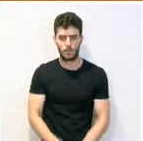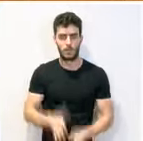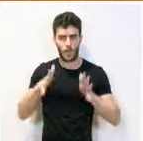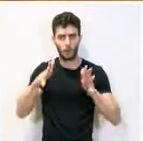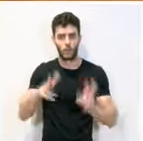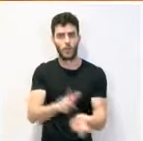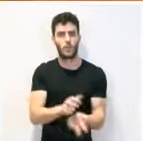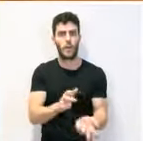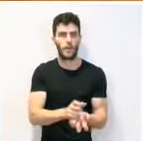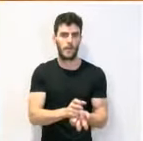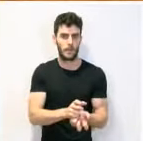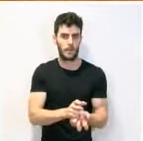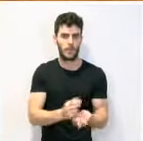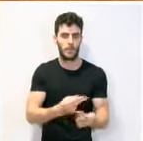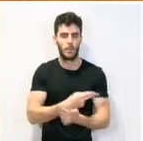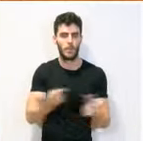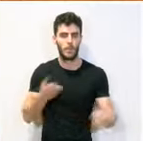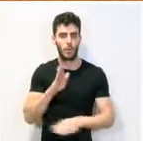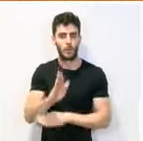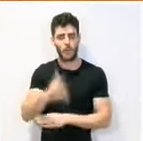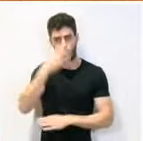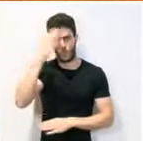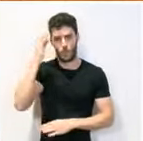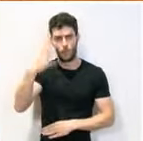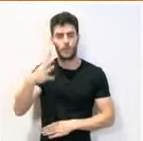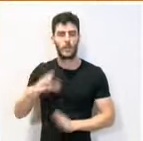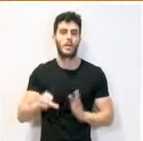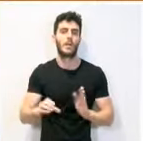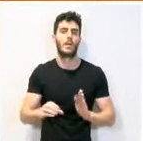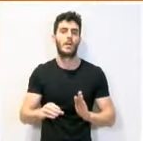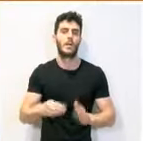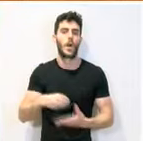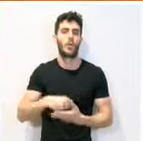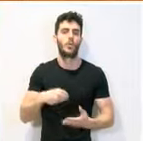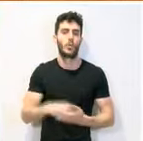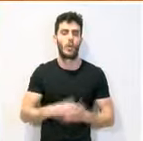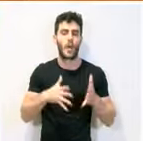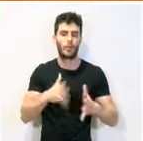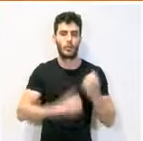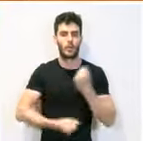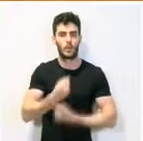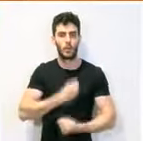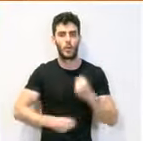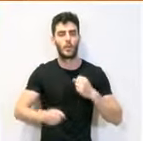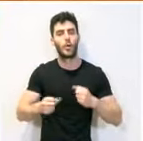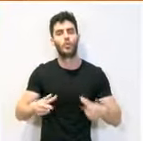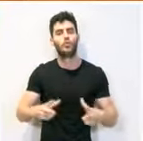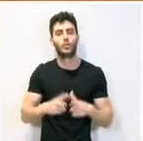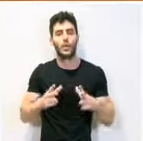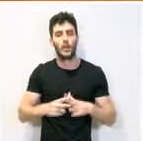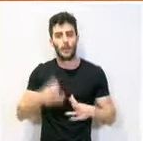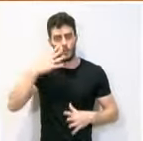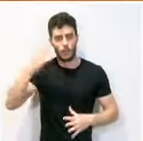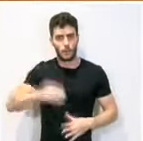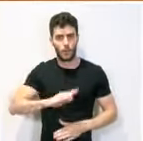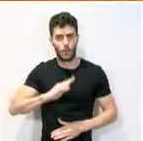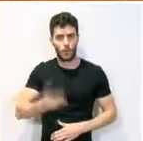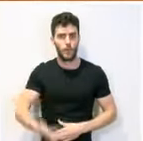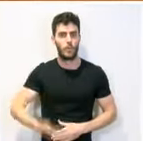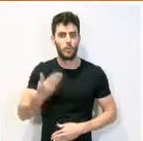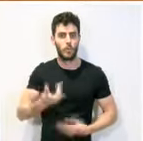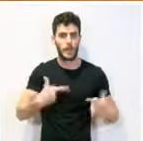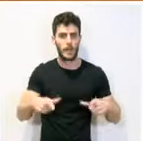Hacienda, se publicará por fin la constitución del Consejo Económico y Social, que seguro tendrá importantísimos efectos en